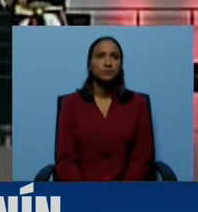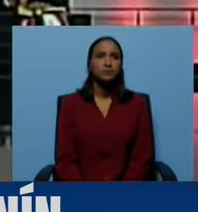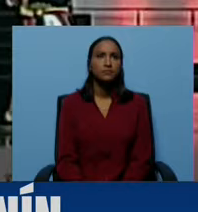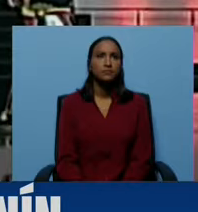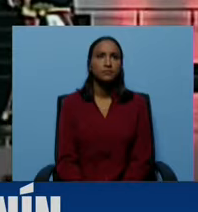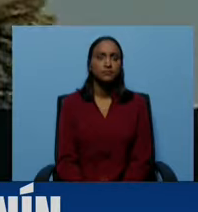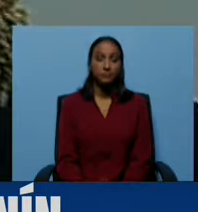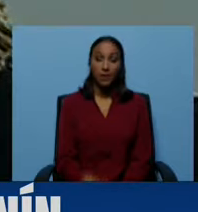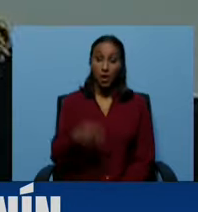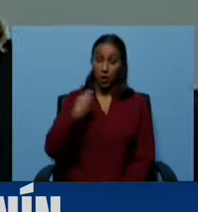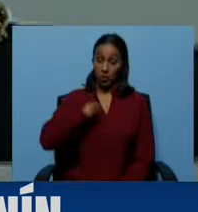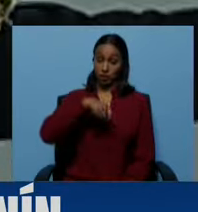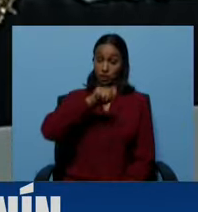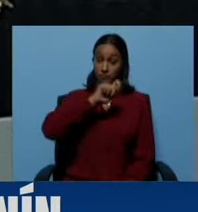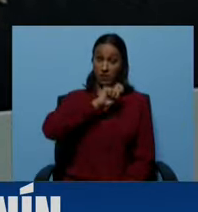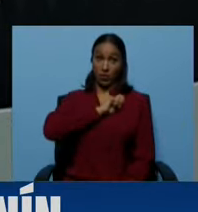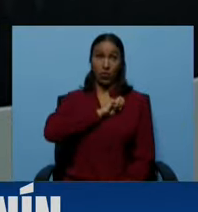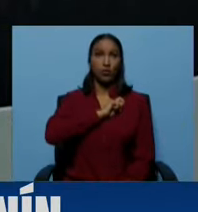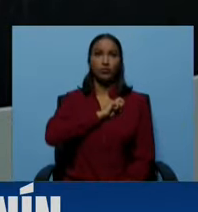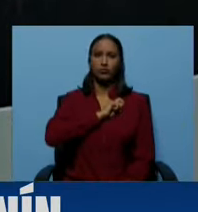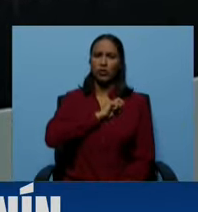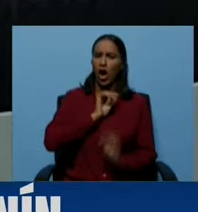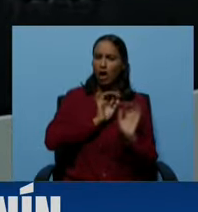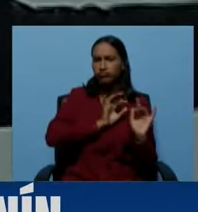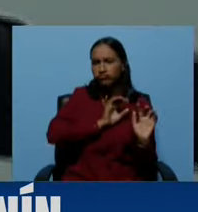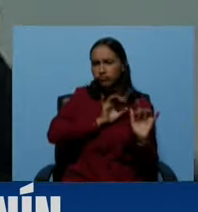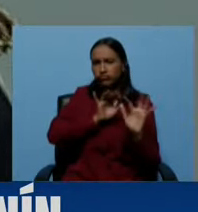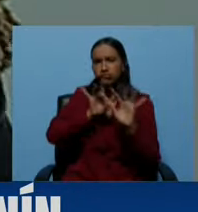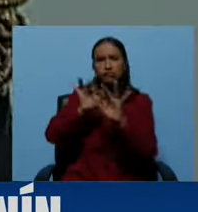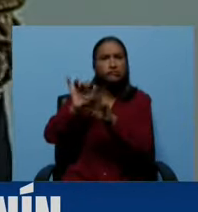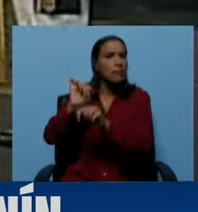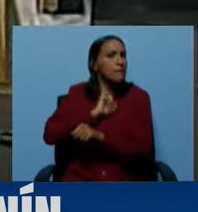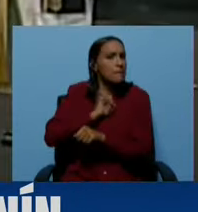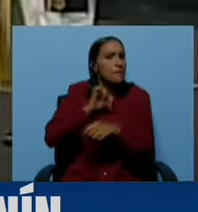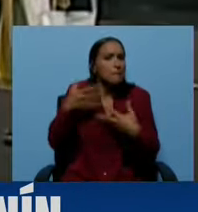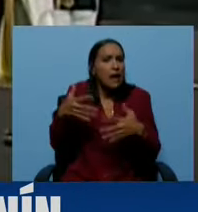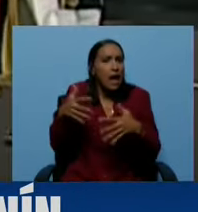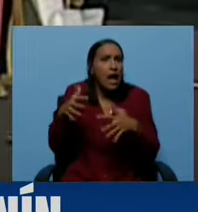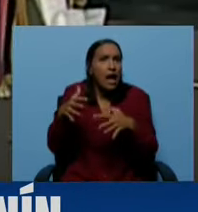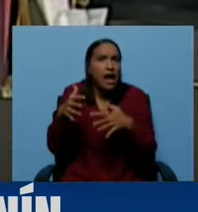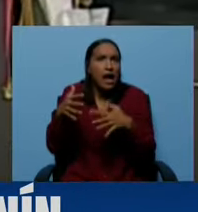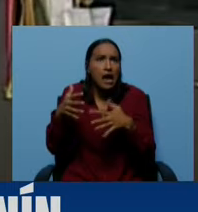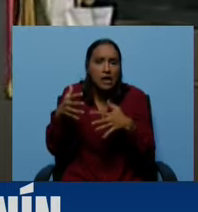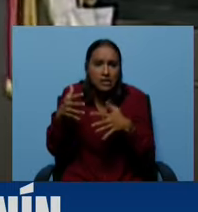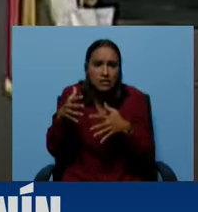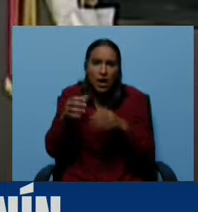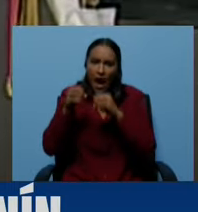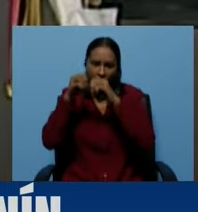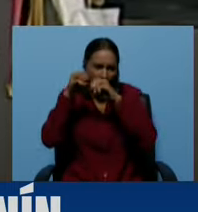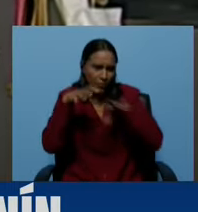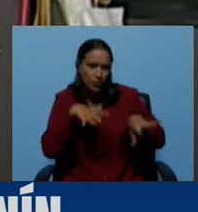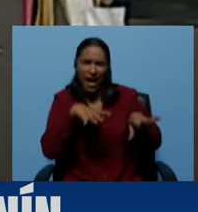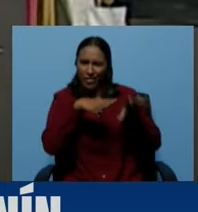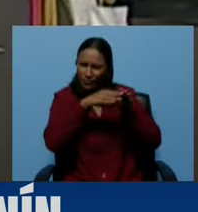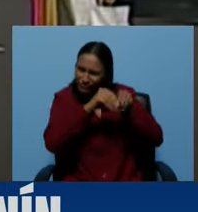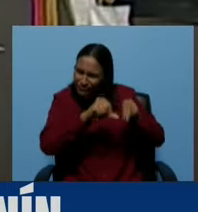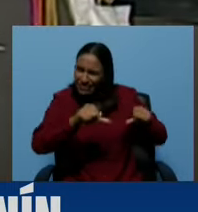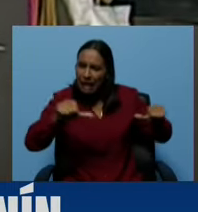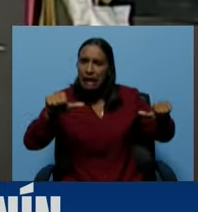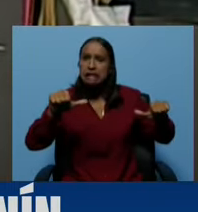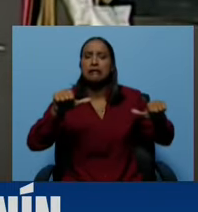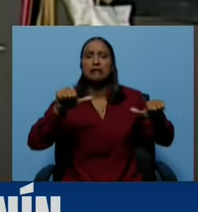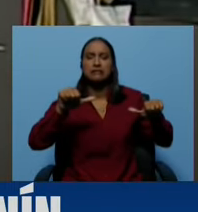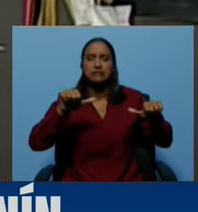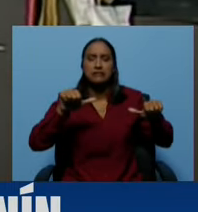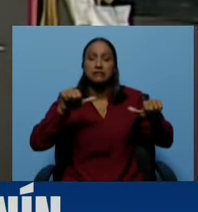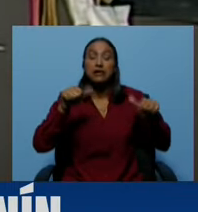Los españoles huyen despavoridos, abandonando las más fértiles provincias,